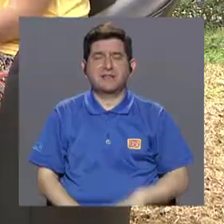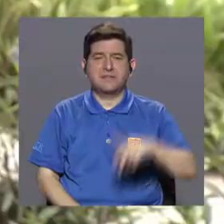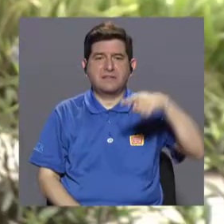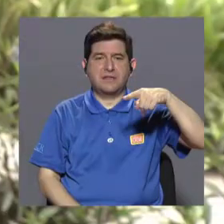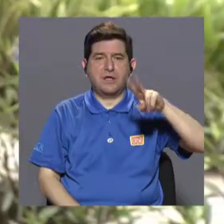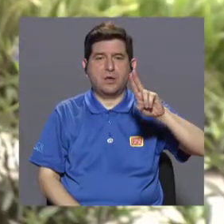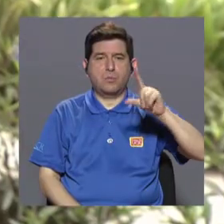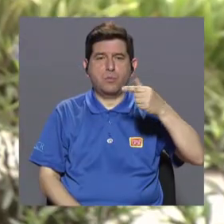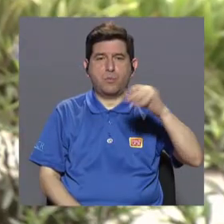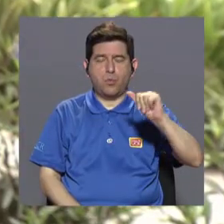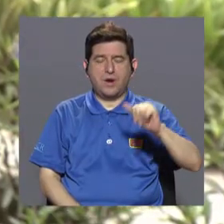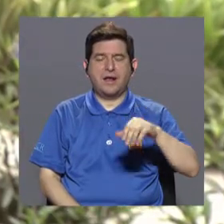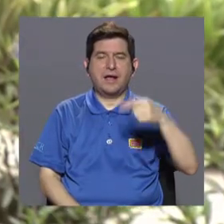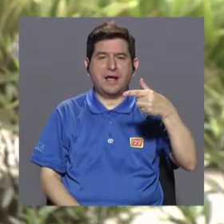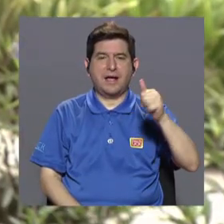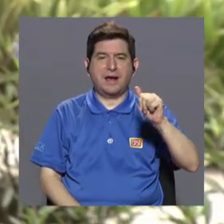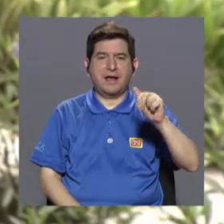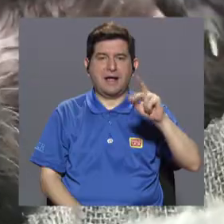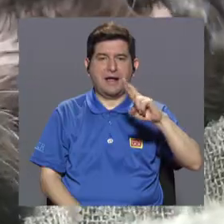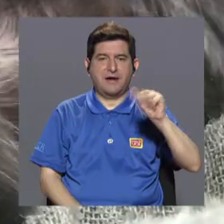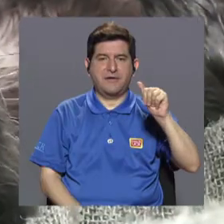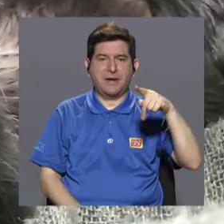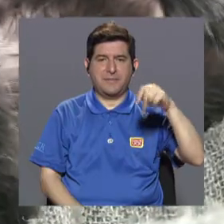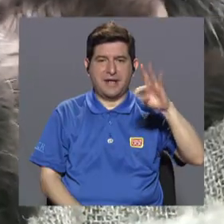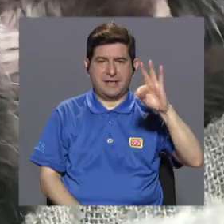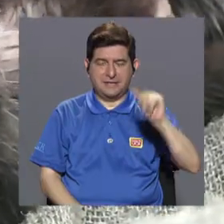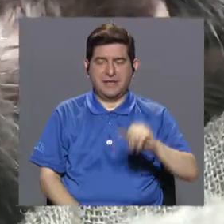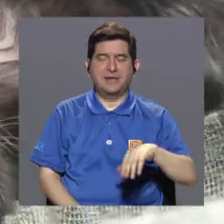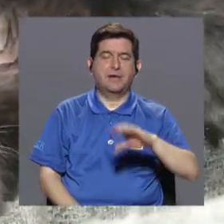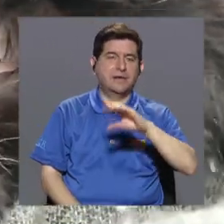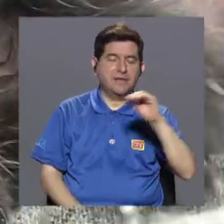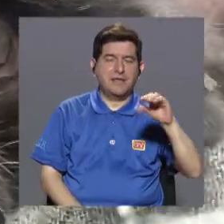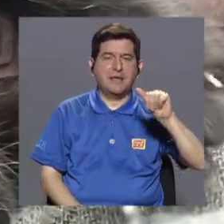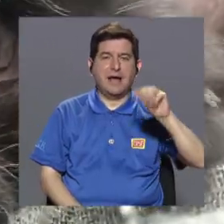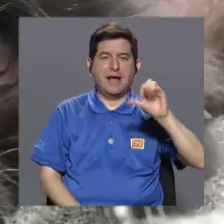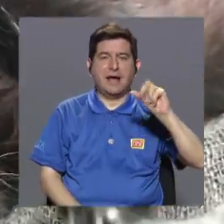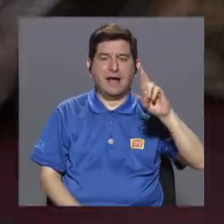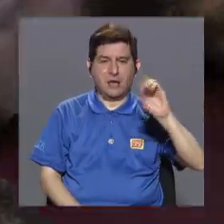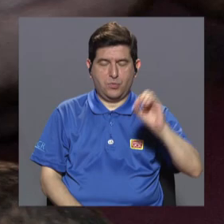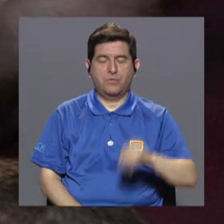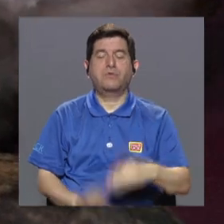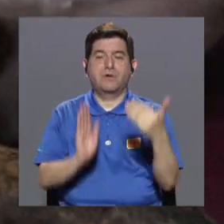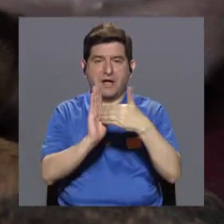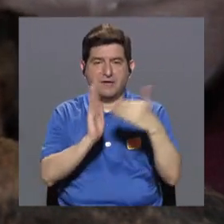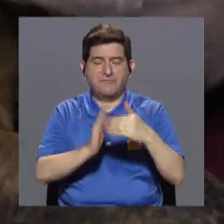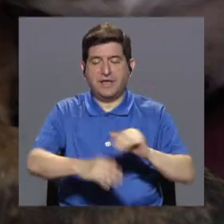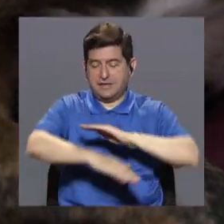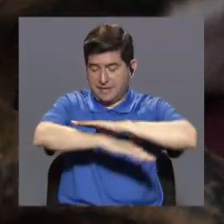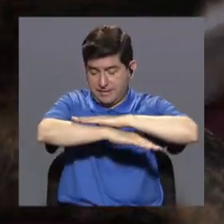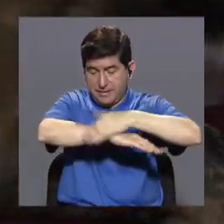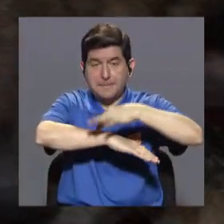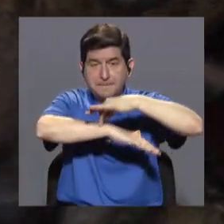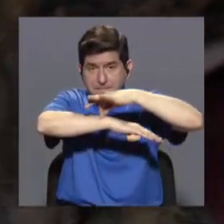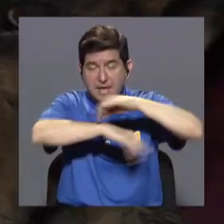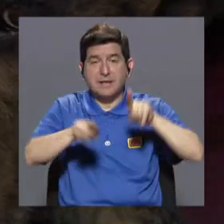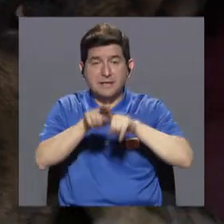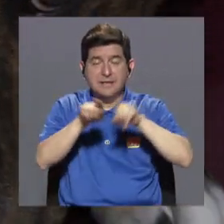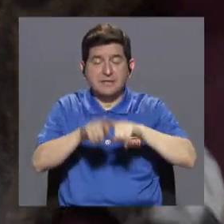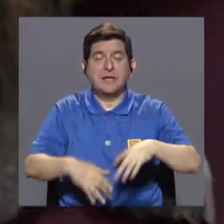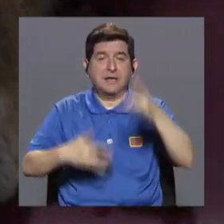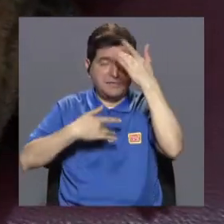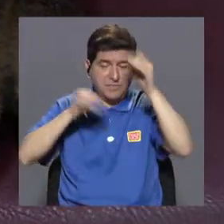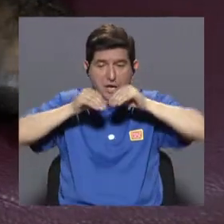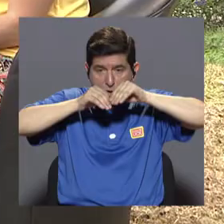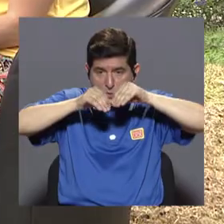ejemplo, ácaros. Esos son como los más comunes también. Y también afectan principalmente, bueno, la piel, pero también transmiten